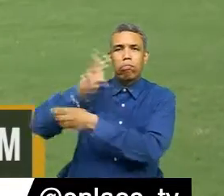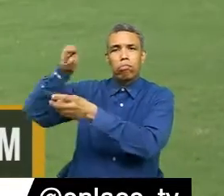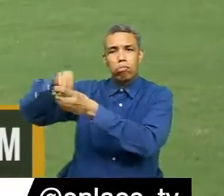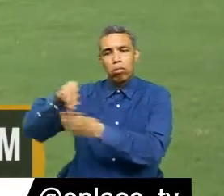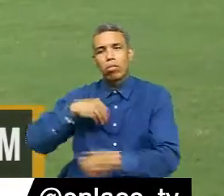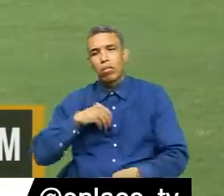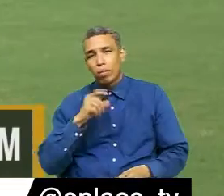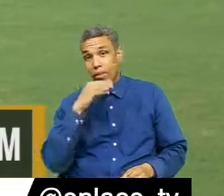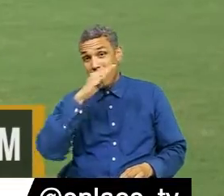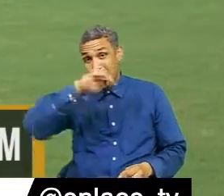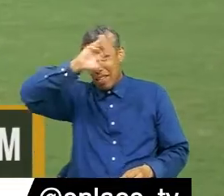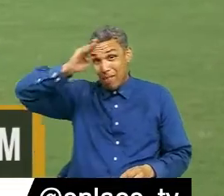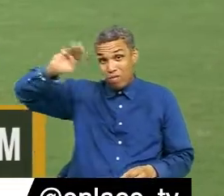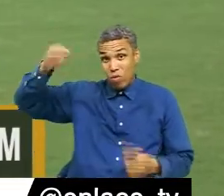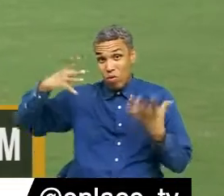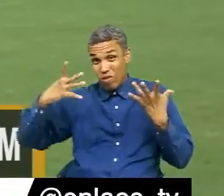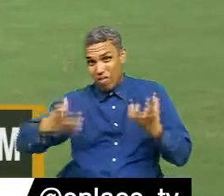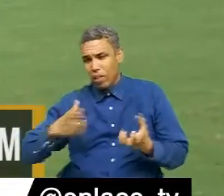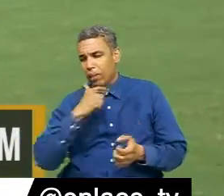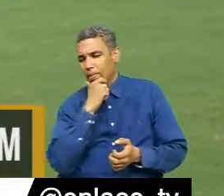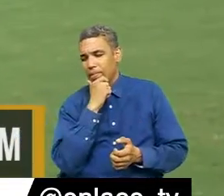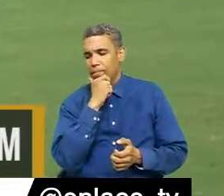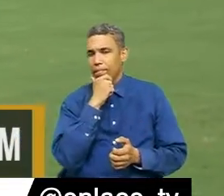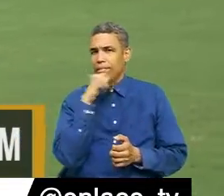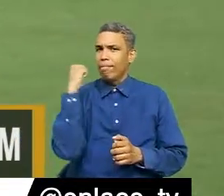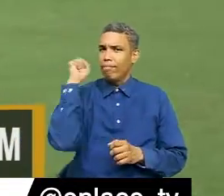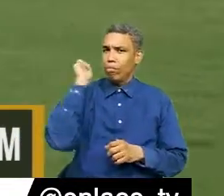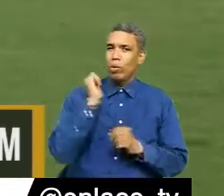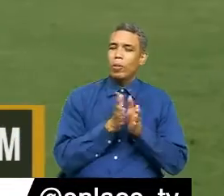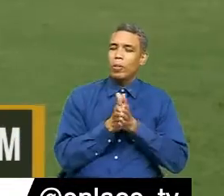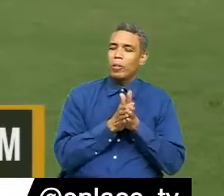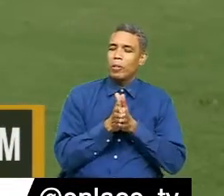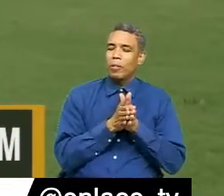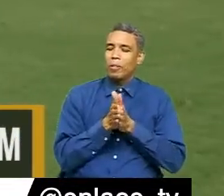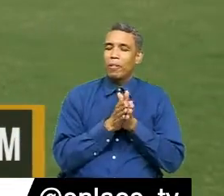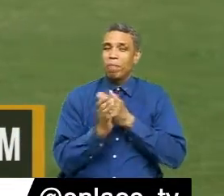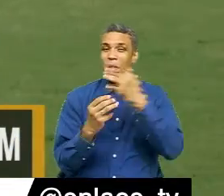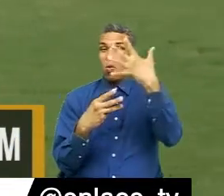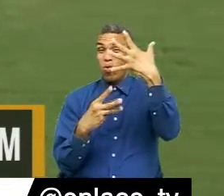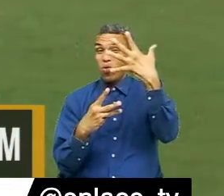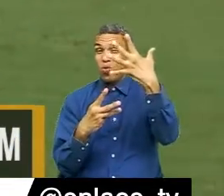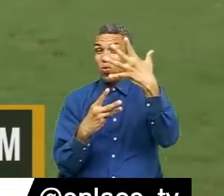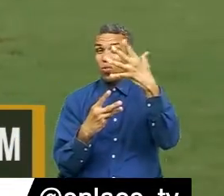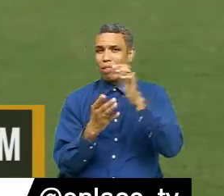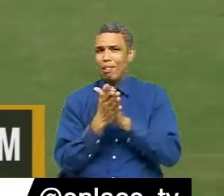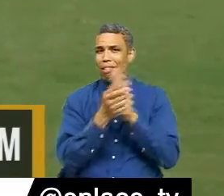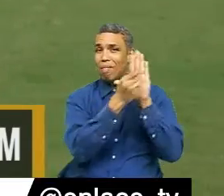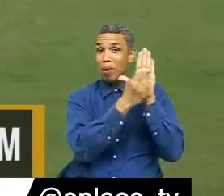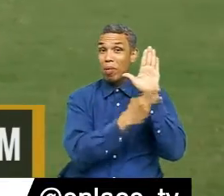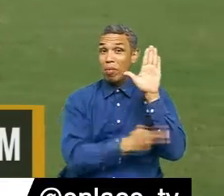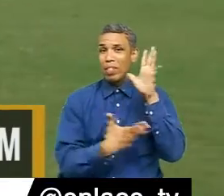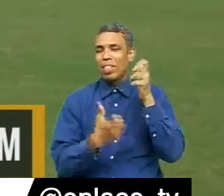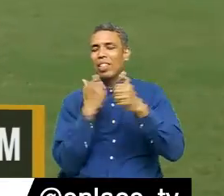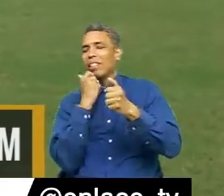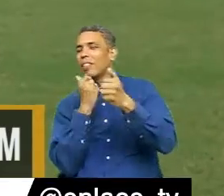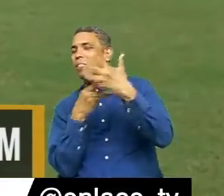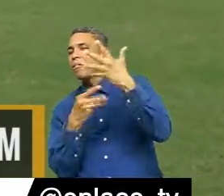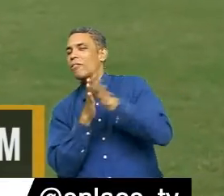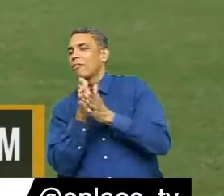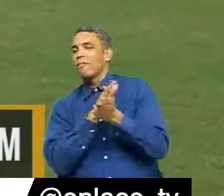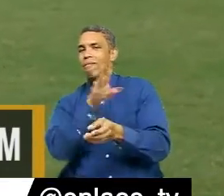entrar a los playoffs del fútbol profesional colombiano. Ilusión con la que no dejan de contar para regalarle a la hinchada el anhelo de estar entre los mejores de